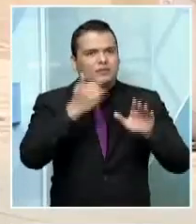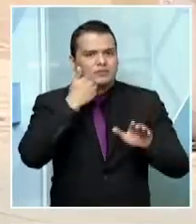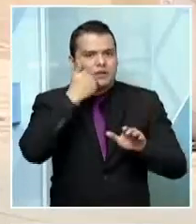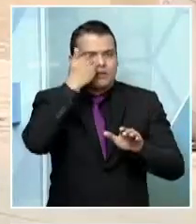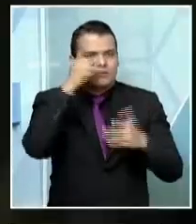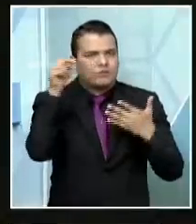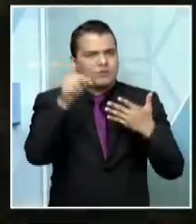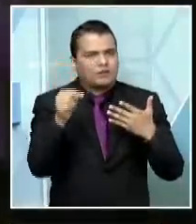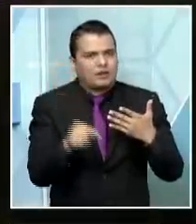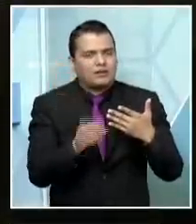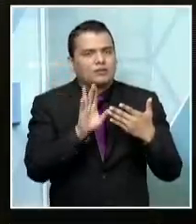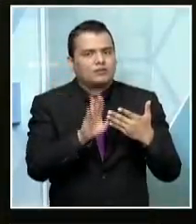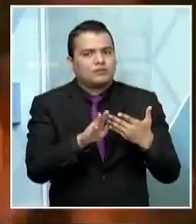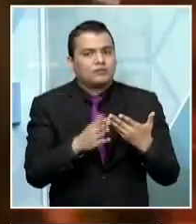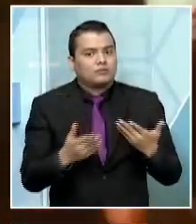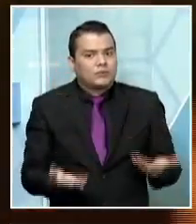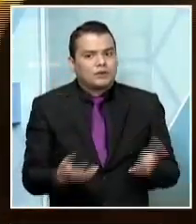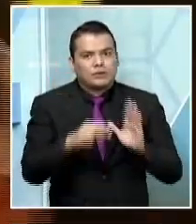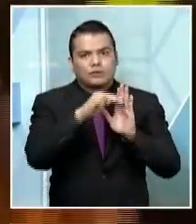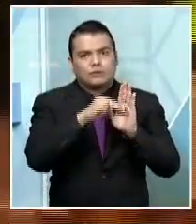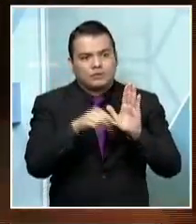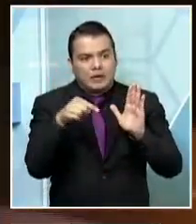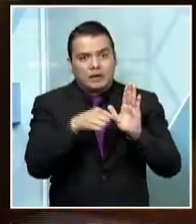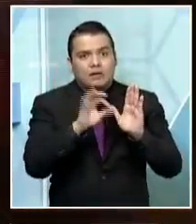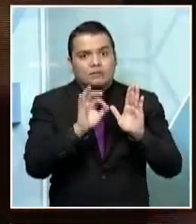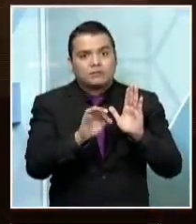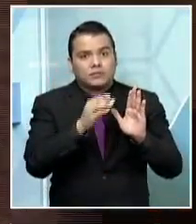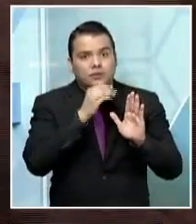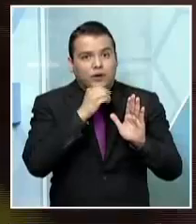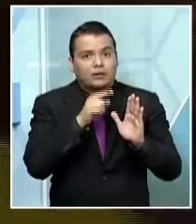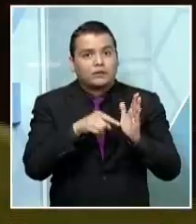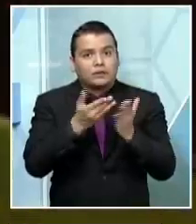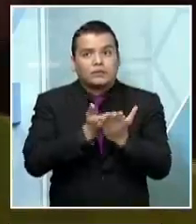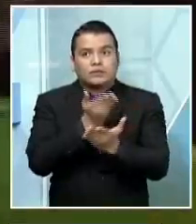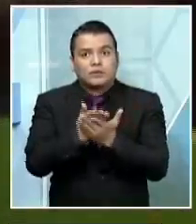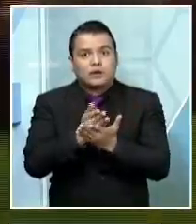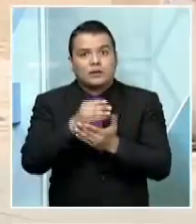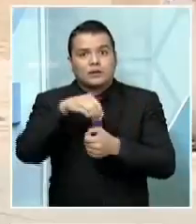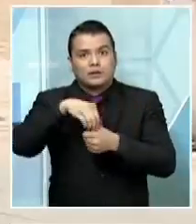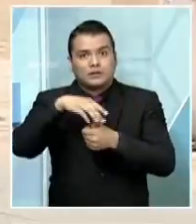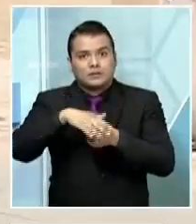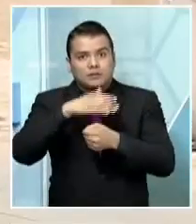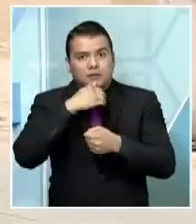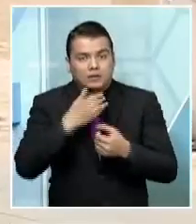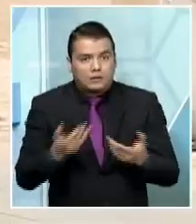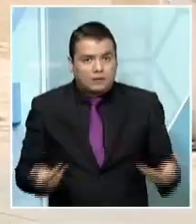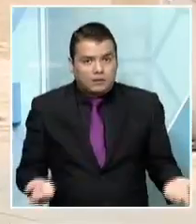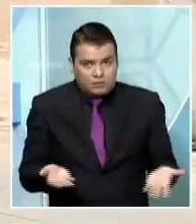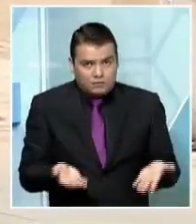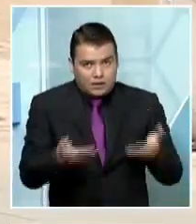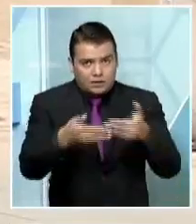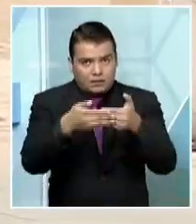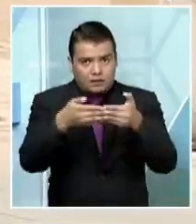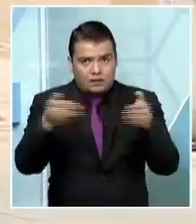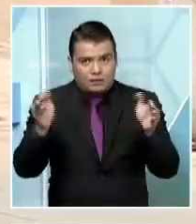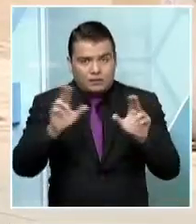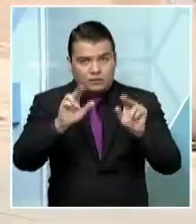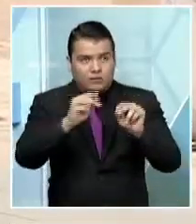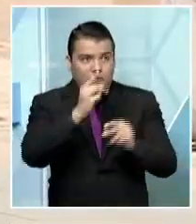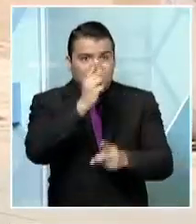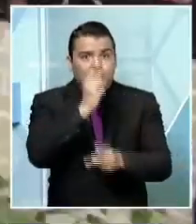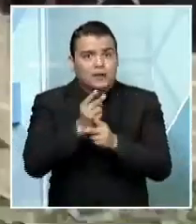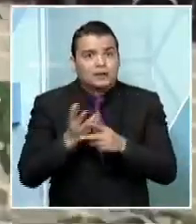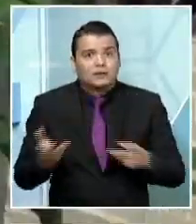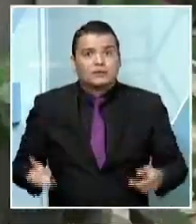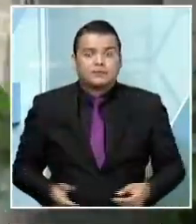encontramos protocolos. Hasta tanto no acrediten a la autoridad distrital el cumplimiento de esos protocolos, no podrán abrir al público porque generan un riesgo a la